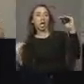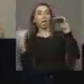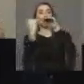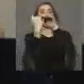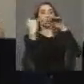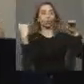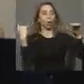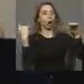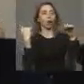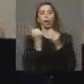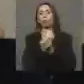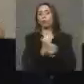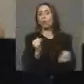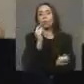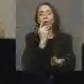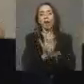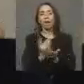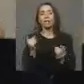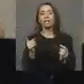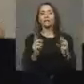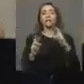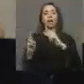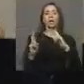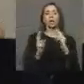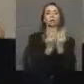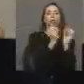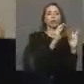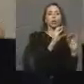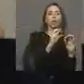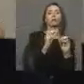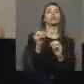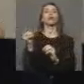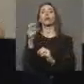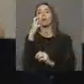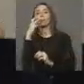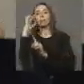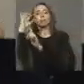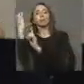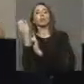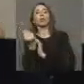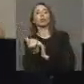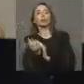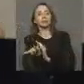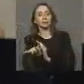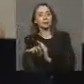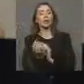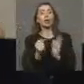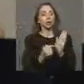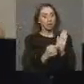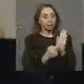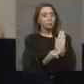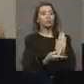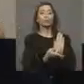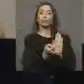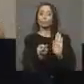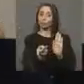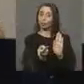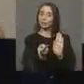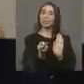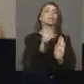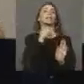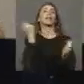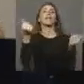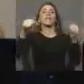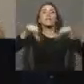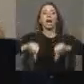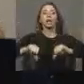no puede existir esta correlación. Presidente, lo que acabo de señalar es muestra expresa del fracaso